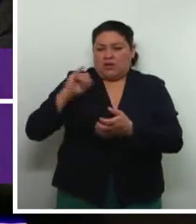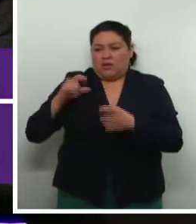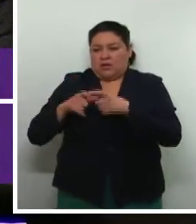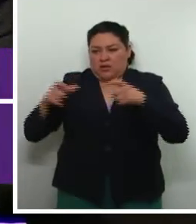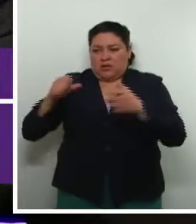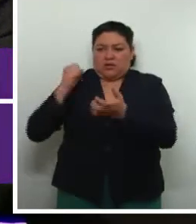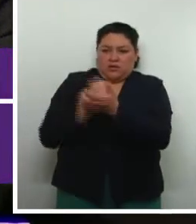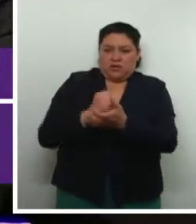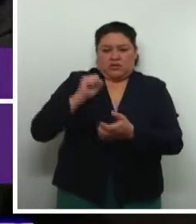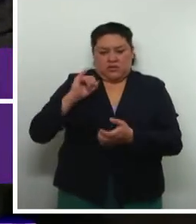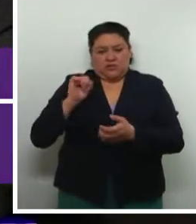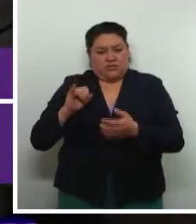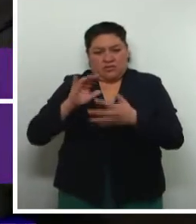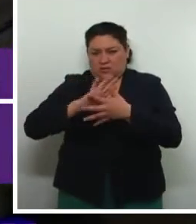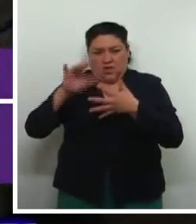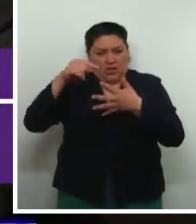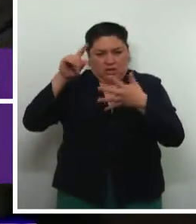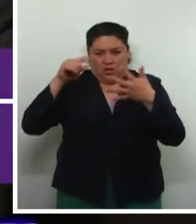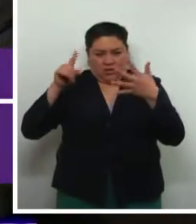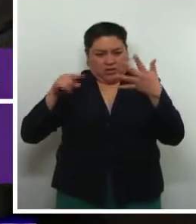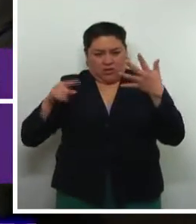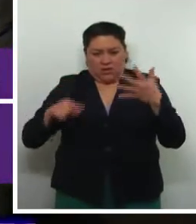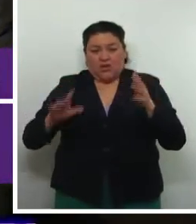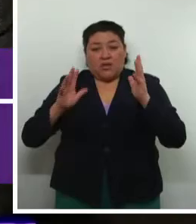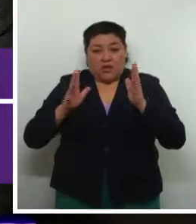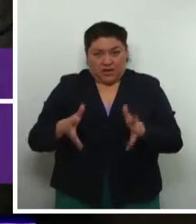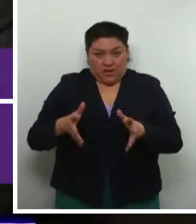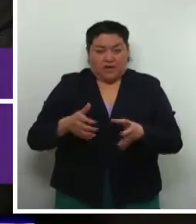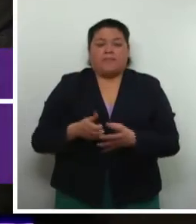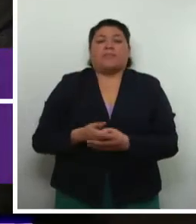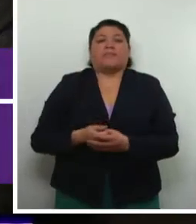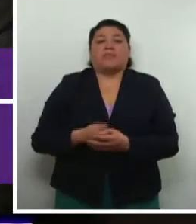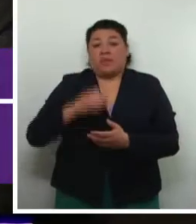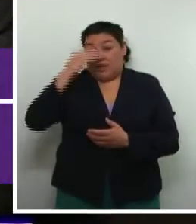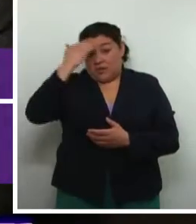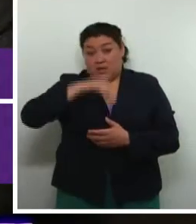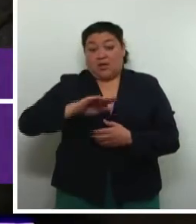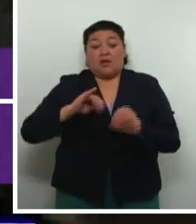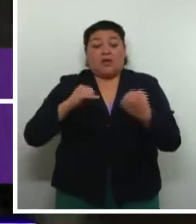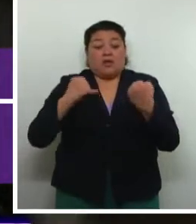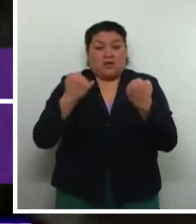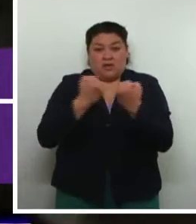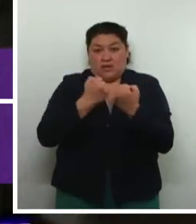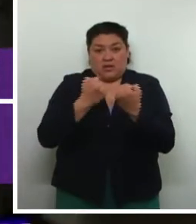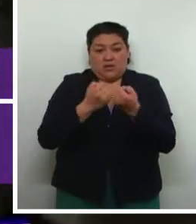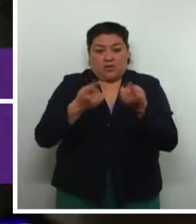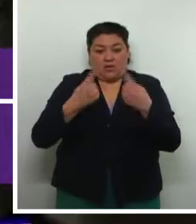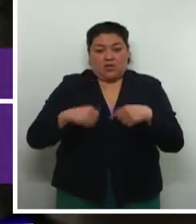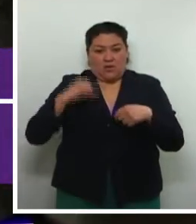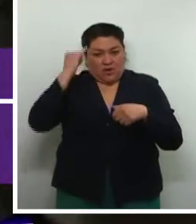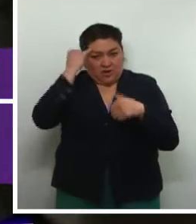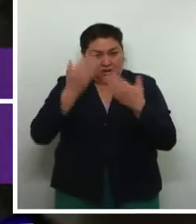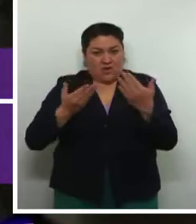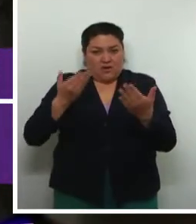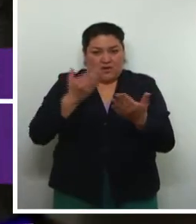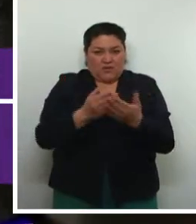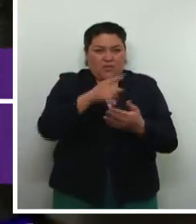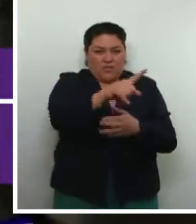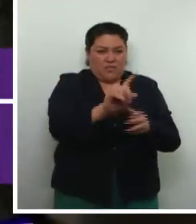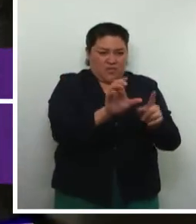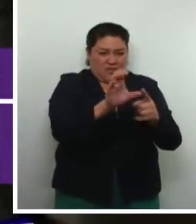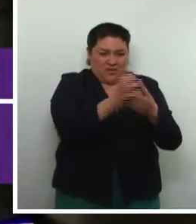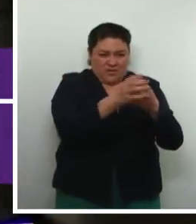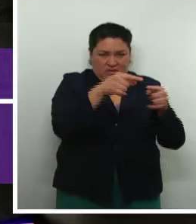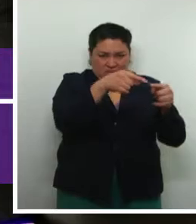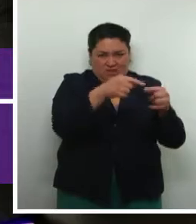2/3 partes. Aquí, incluso derivado de la reserva de la comisión y